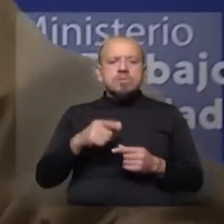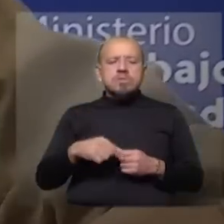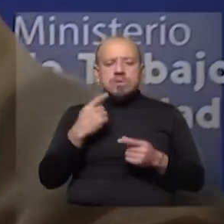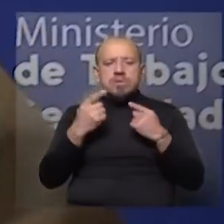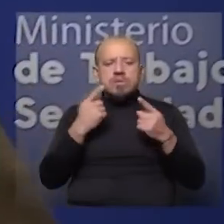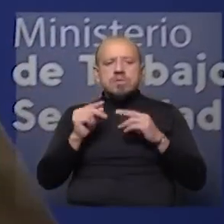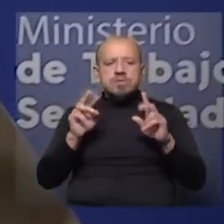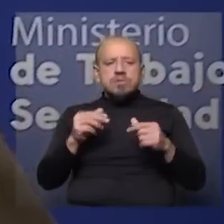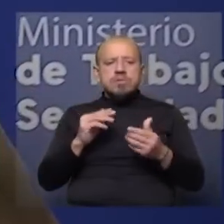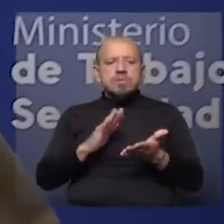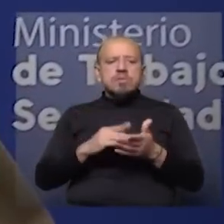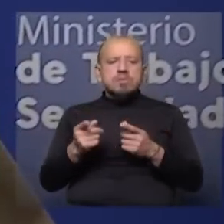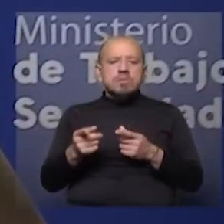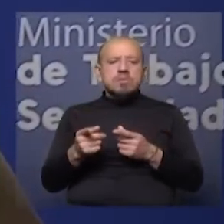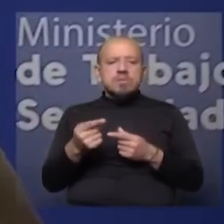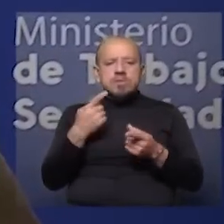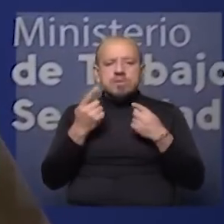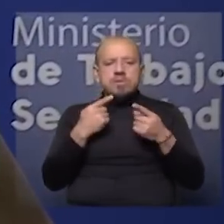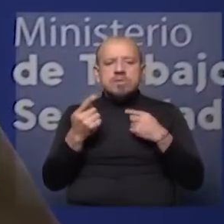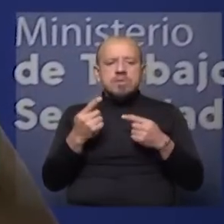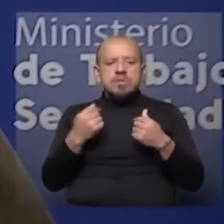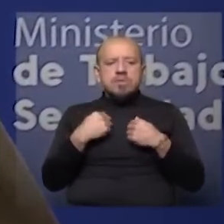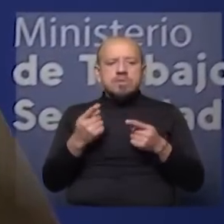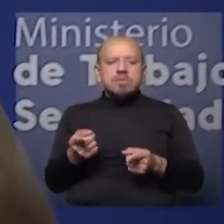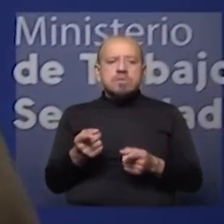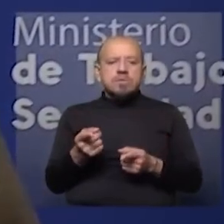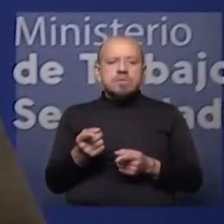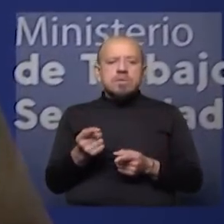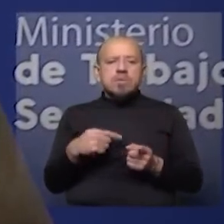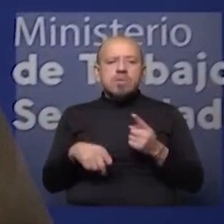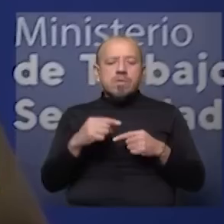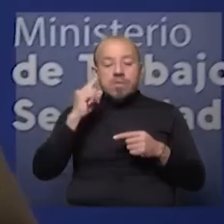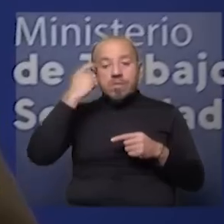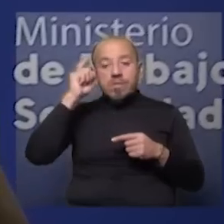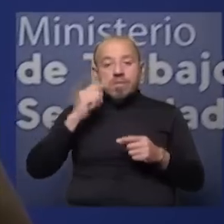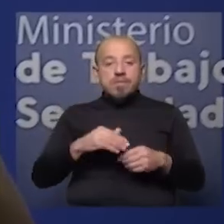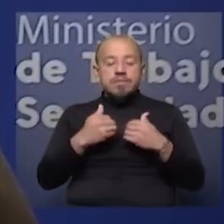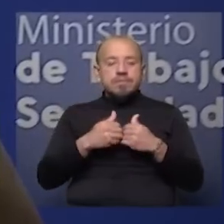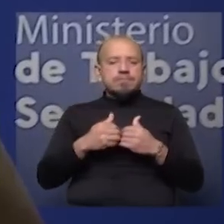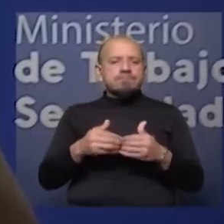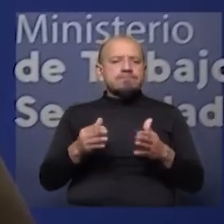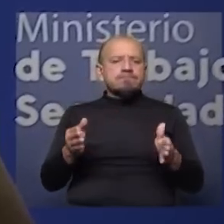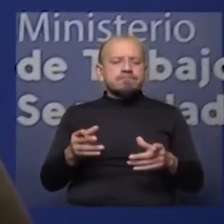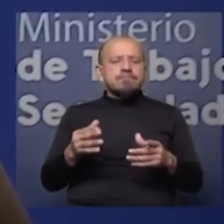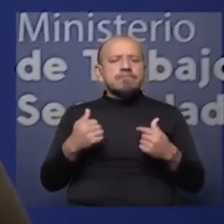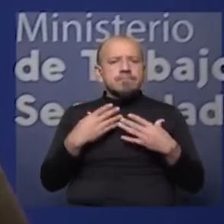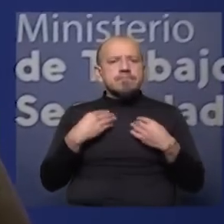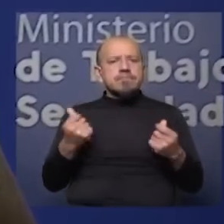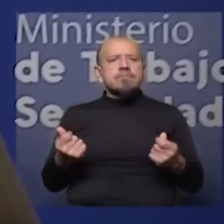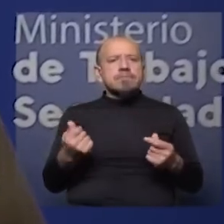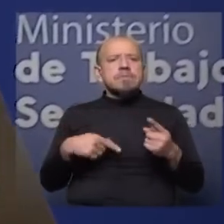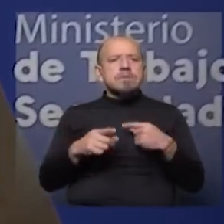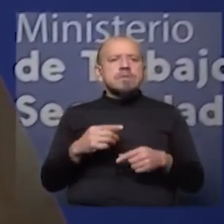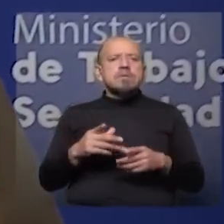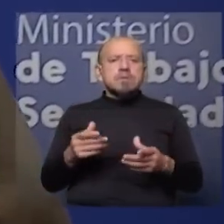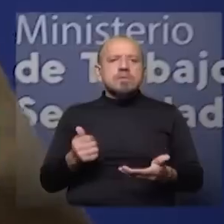cosas que hayan venido a conversar estas cosas con nosotros cuando Estas ideas comenzaron a ser instrumentadas nos sentimos muy honrados de haber